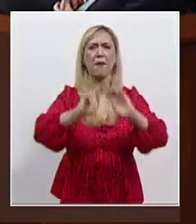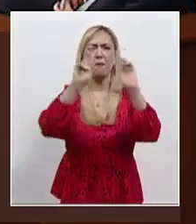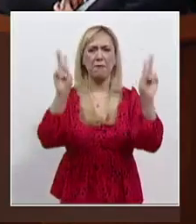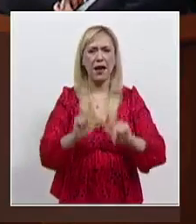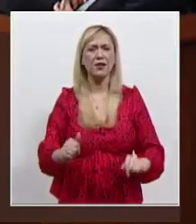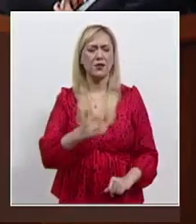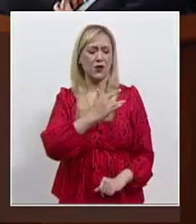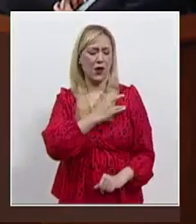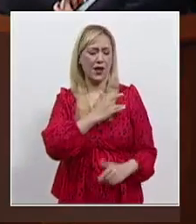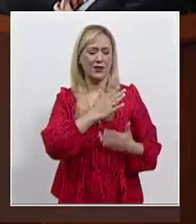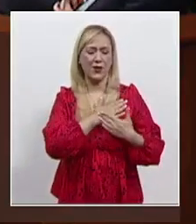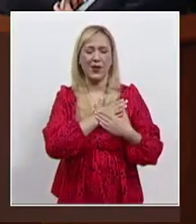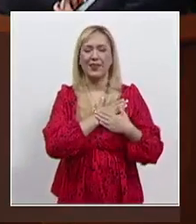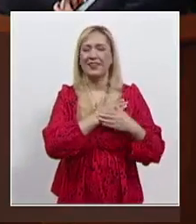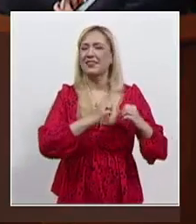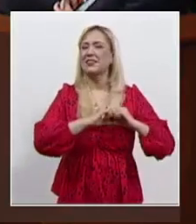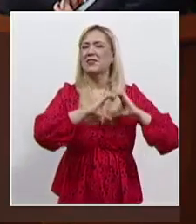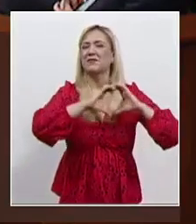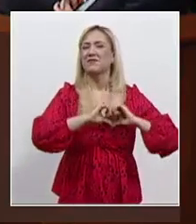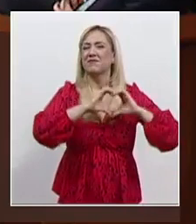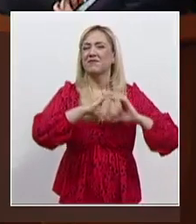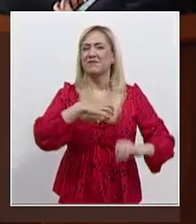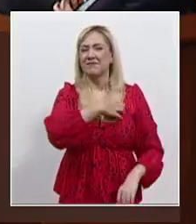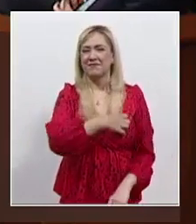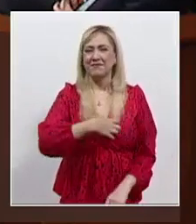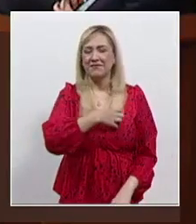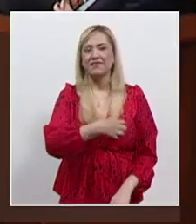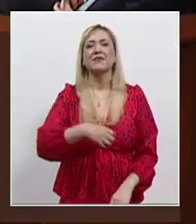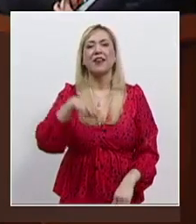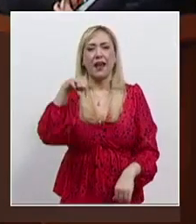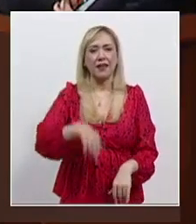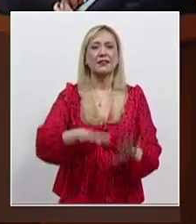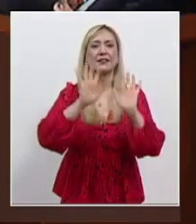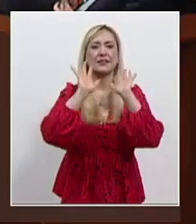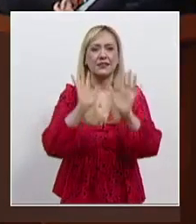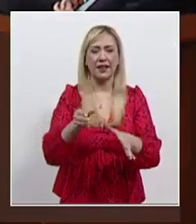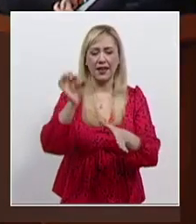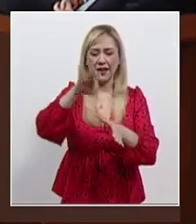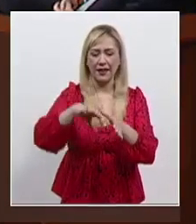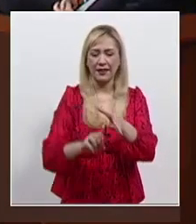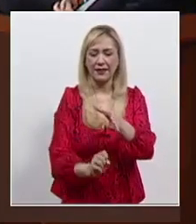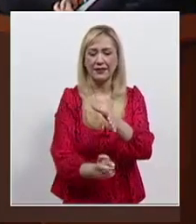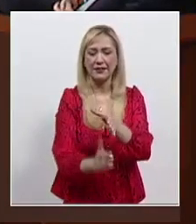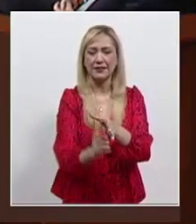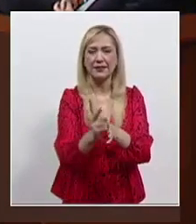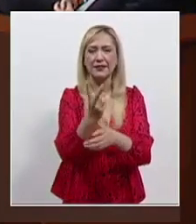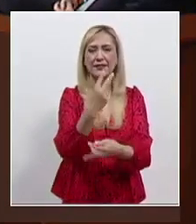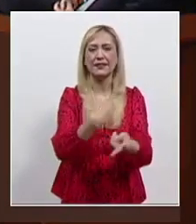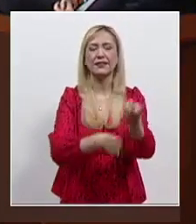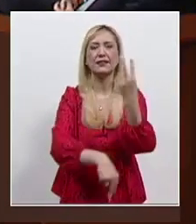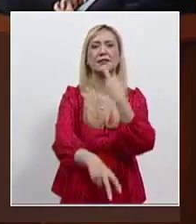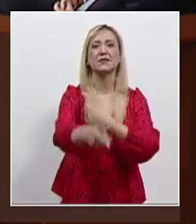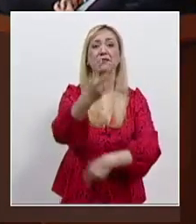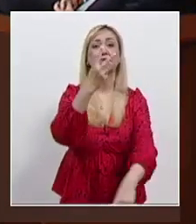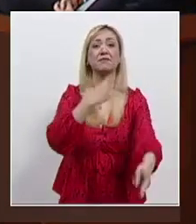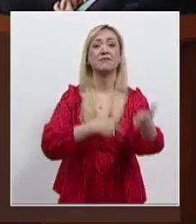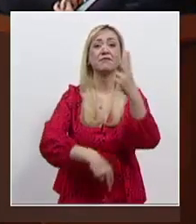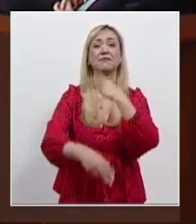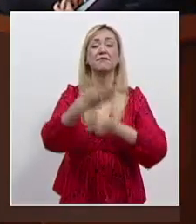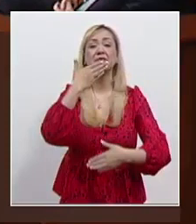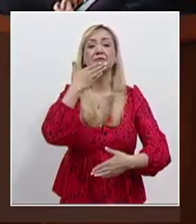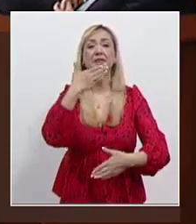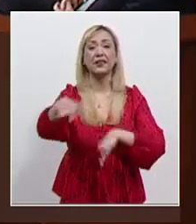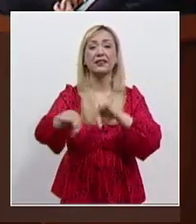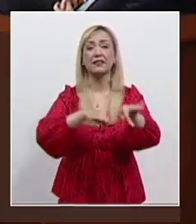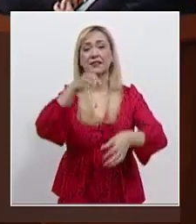corazón. Hay siembra en tierra fértil. La cosecha da sus frutos.